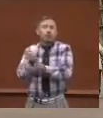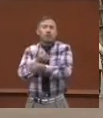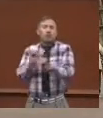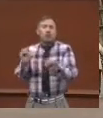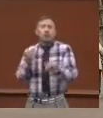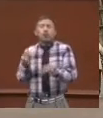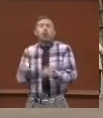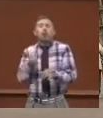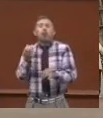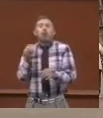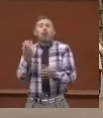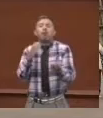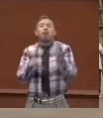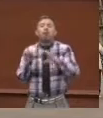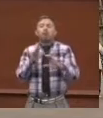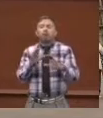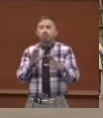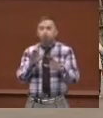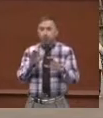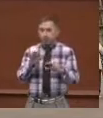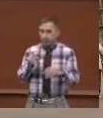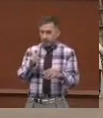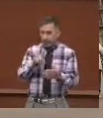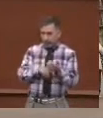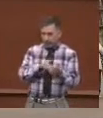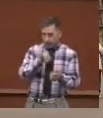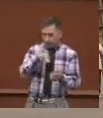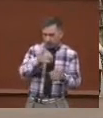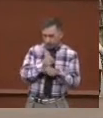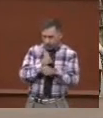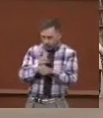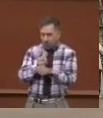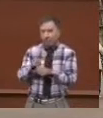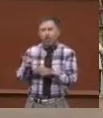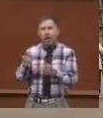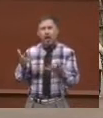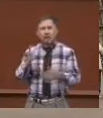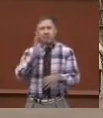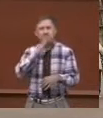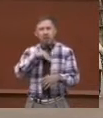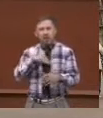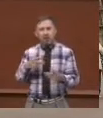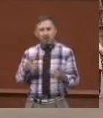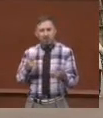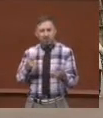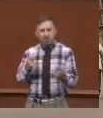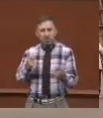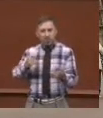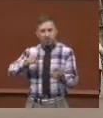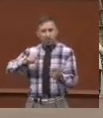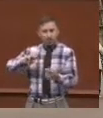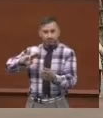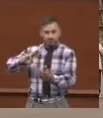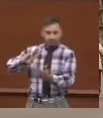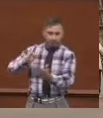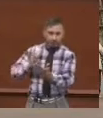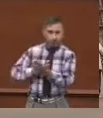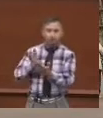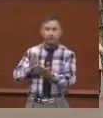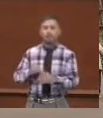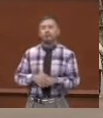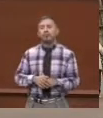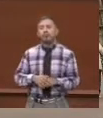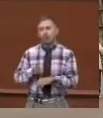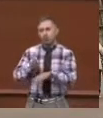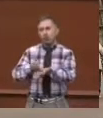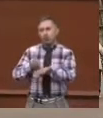del caso condujeron al INE a sancionar la conducta infractora consistente en la